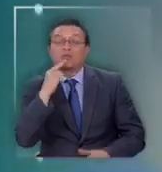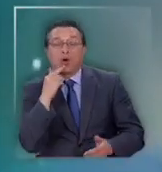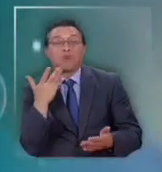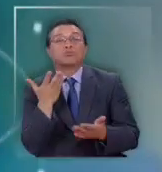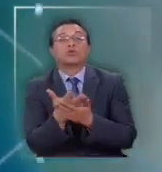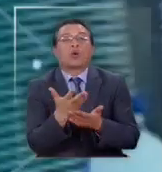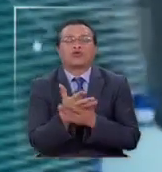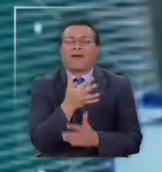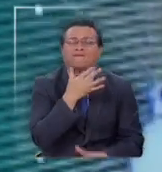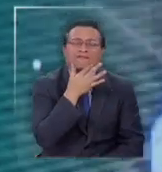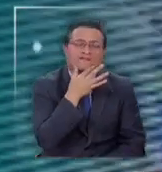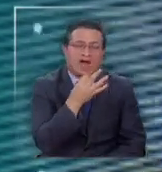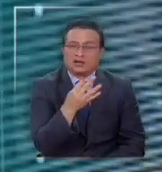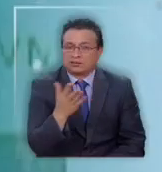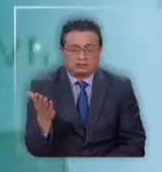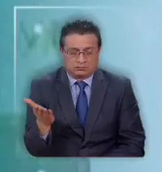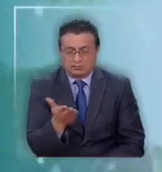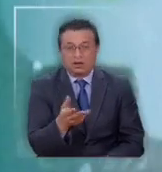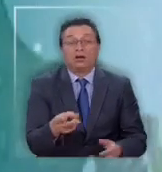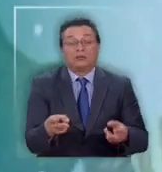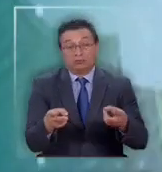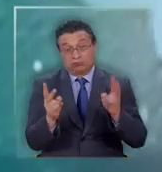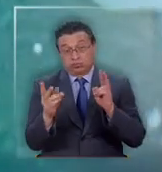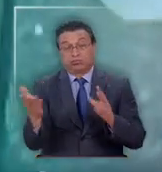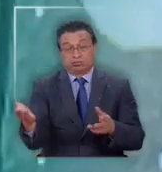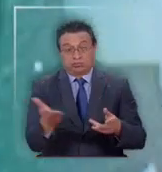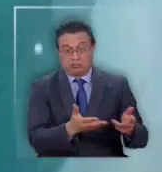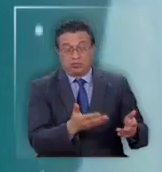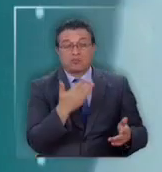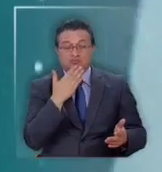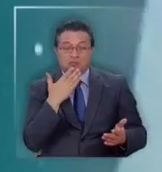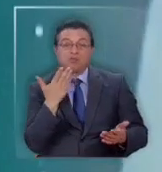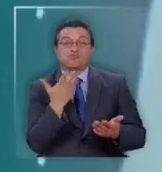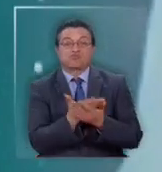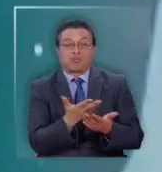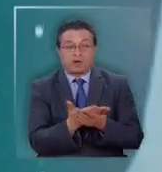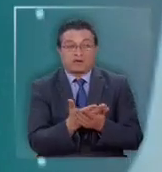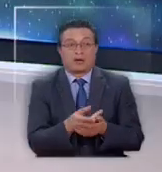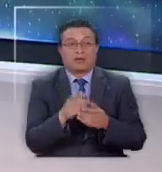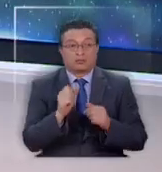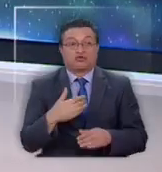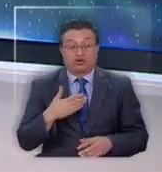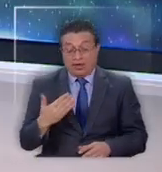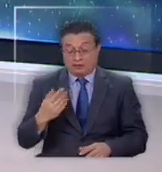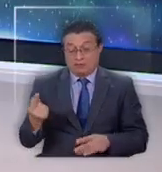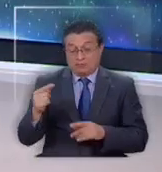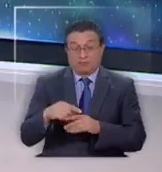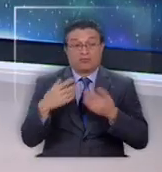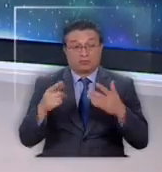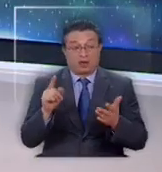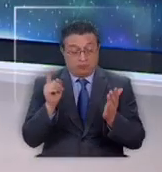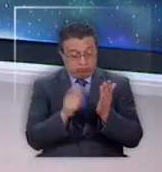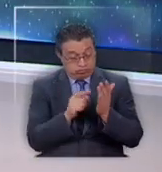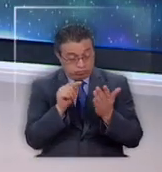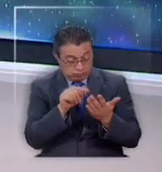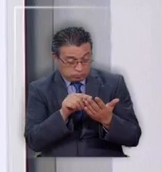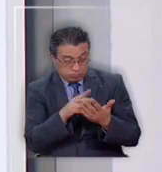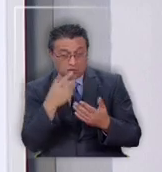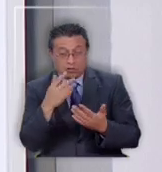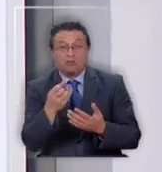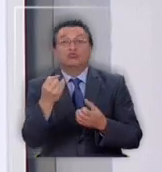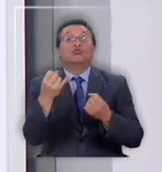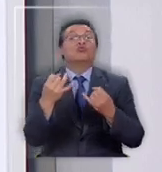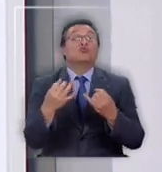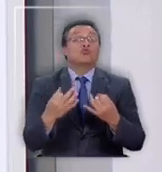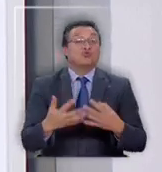es simple así que esperamos tener muchísimas propuestas de hecho yo me metí justo antes de venir acá y ya teníamos un número considerable de personas